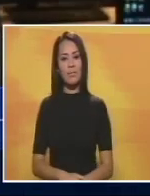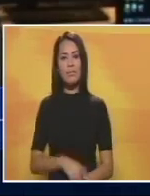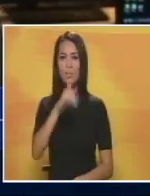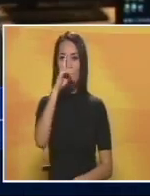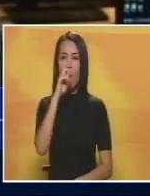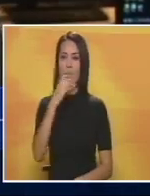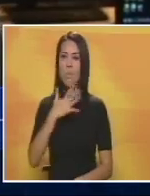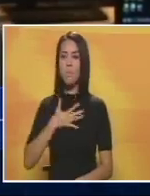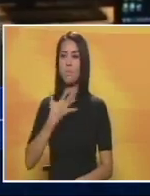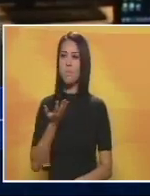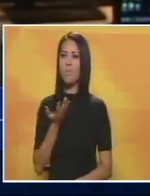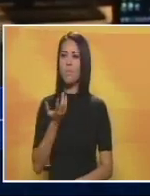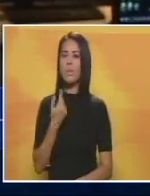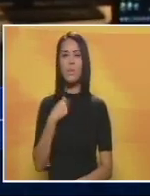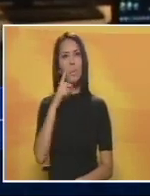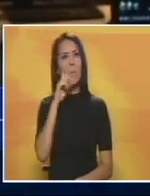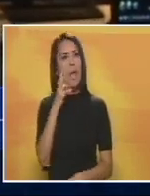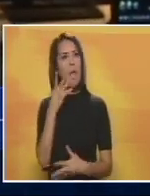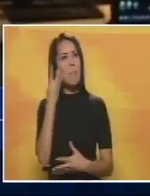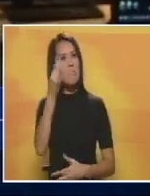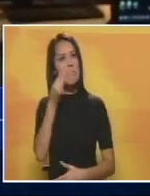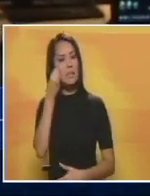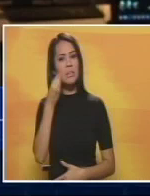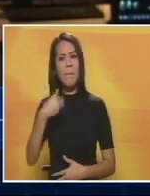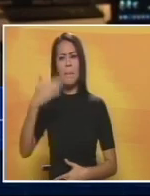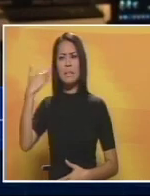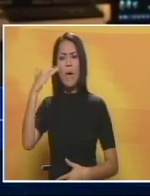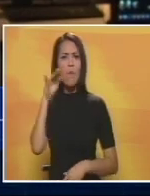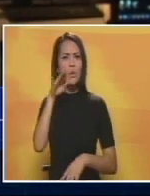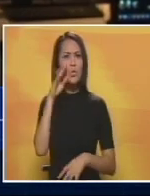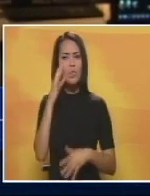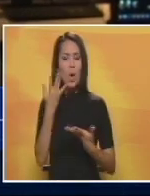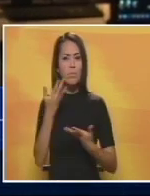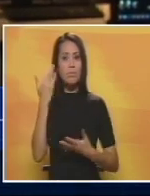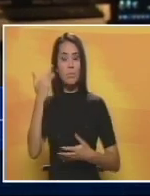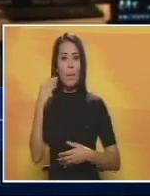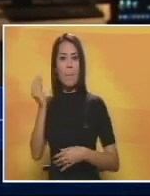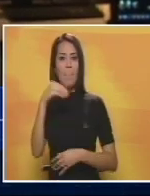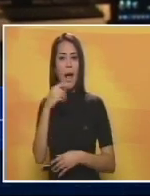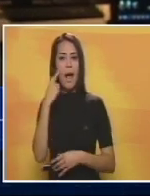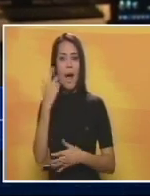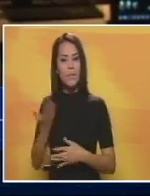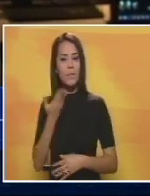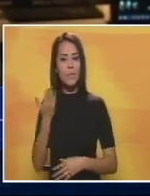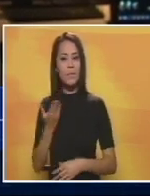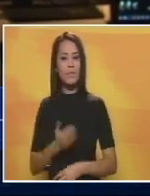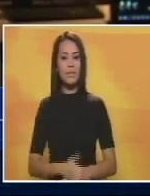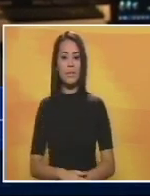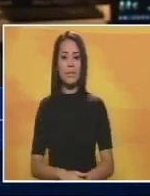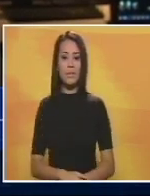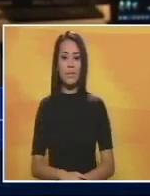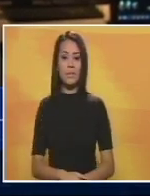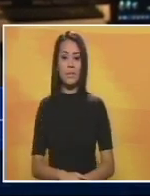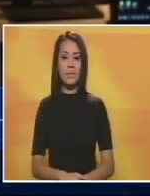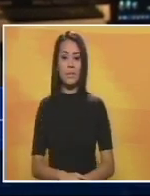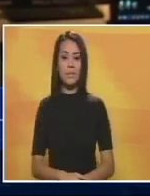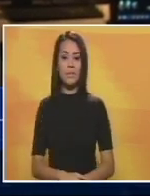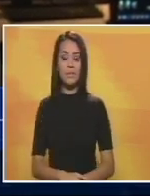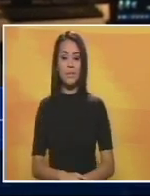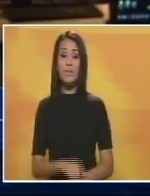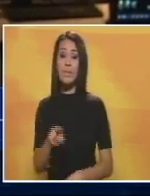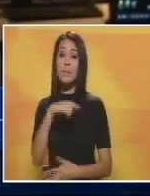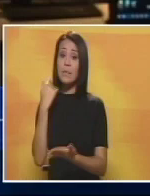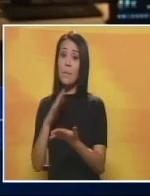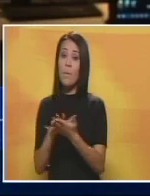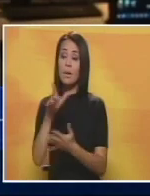edad en que te das cuenta que tienes más pasado que futuro. Esto lo he dicho 1000 veces. En ese momento, y eso subrayado por las muertes